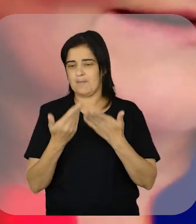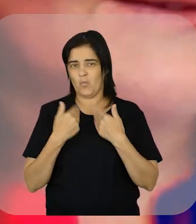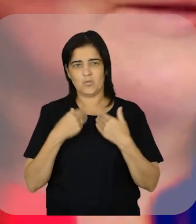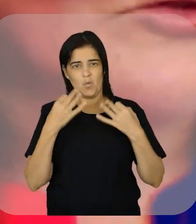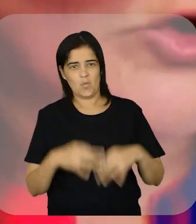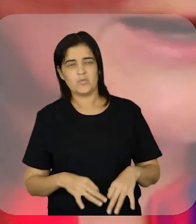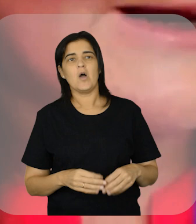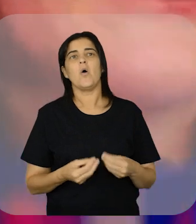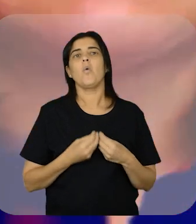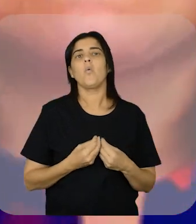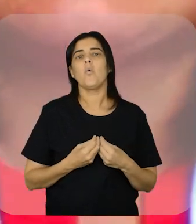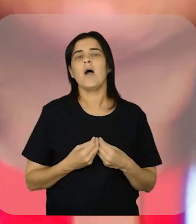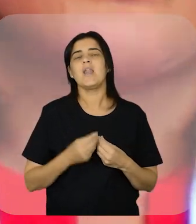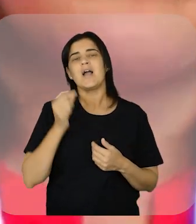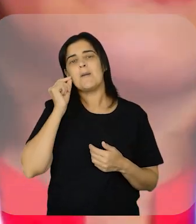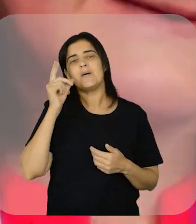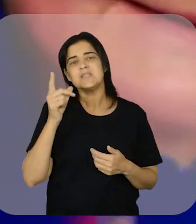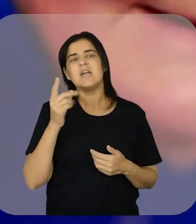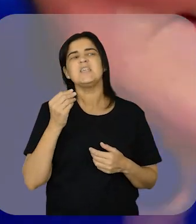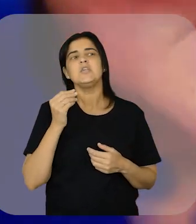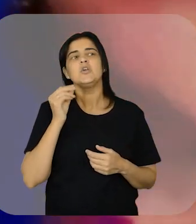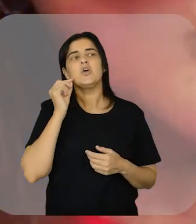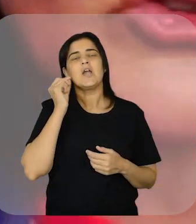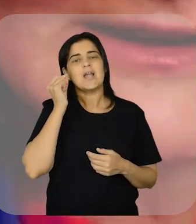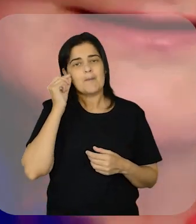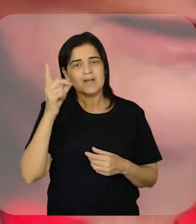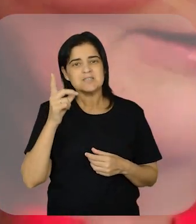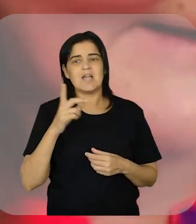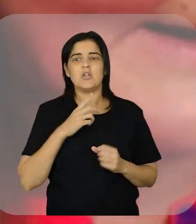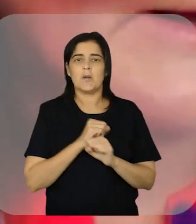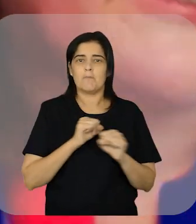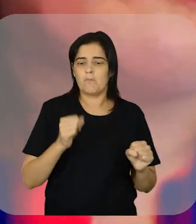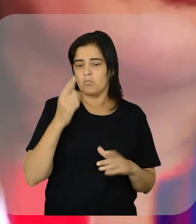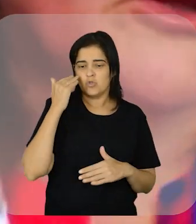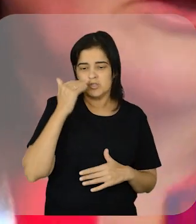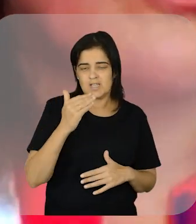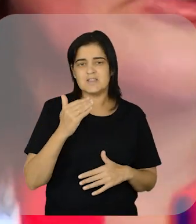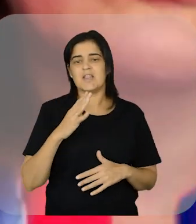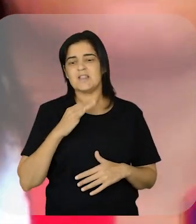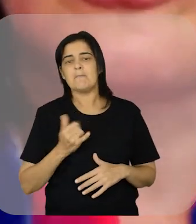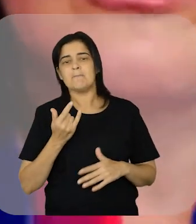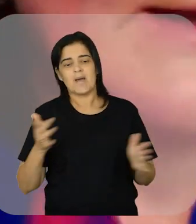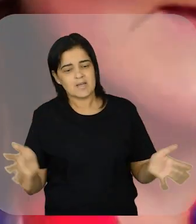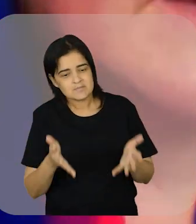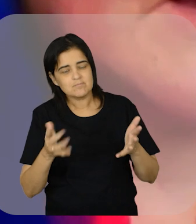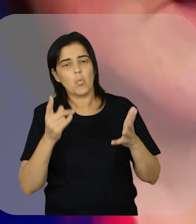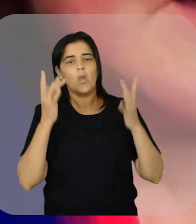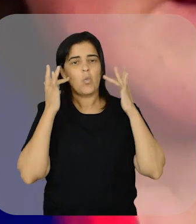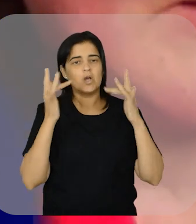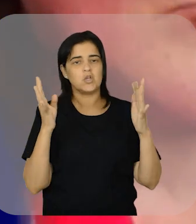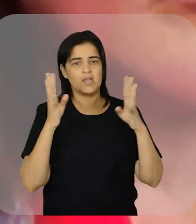que ver con cuáles son las capacidades y las competencias que un docente debe tener para promover una educación